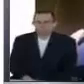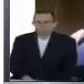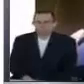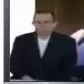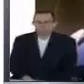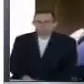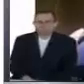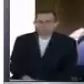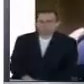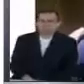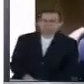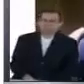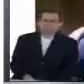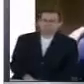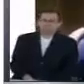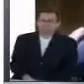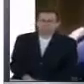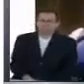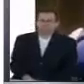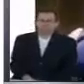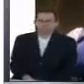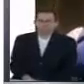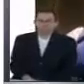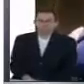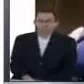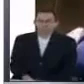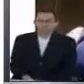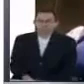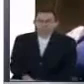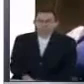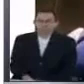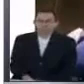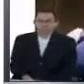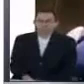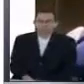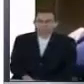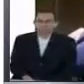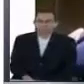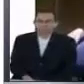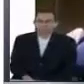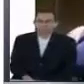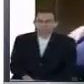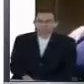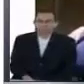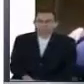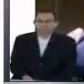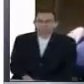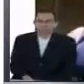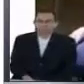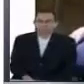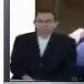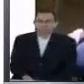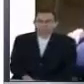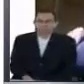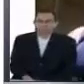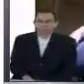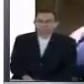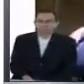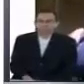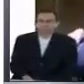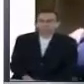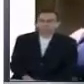tienes tu razón en parte, porque tu madre tiene la justificación de que no tenía que sufrir porque esta mujer era muy